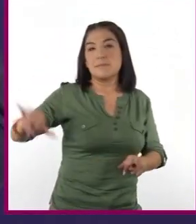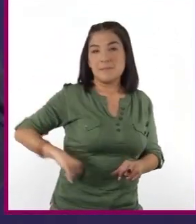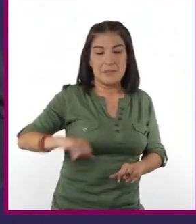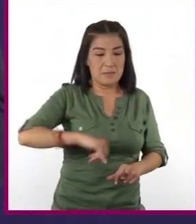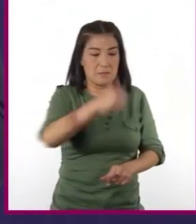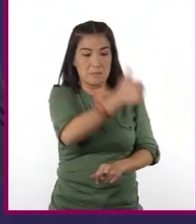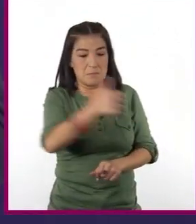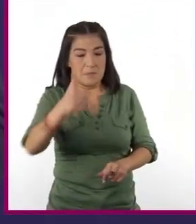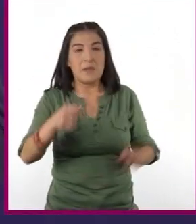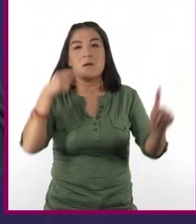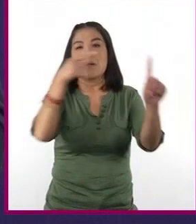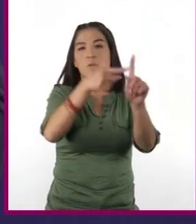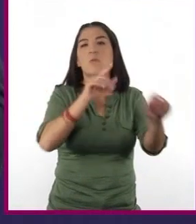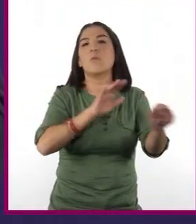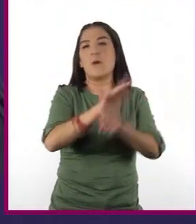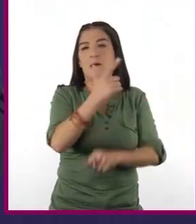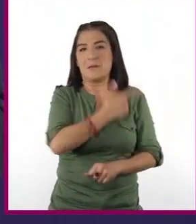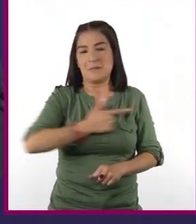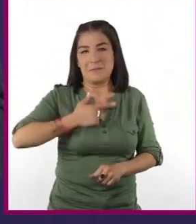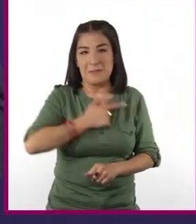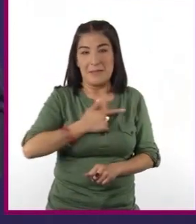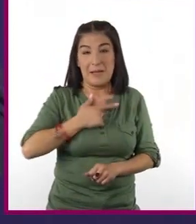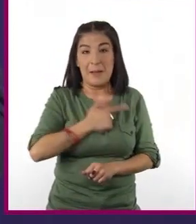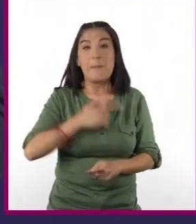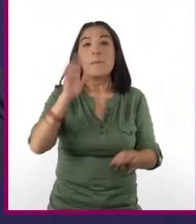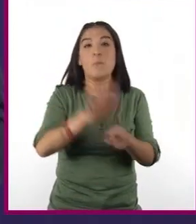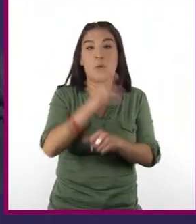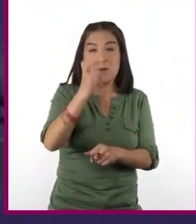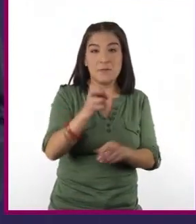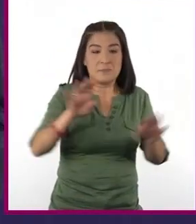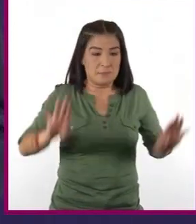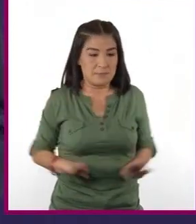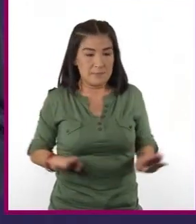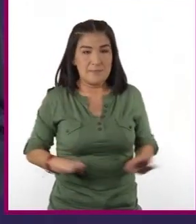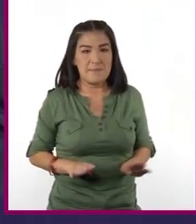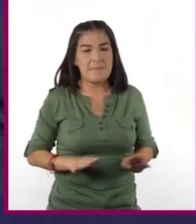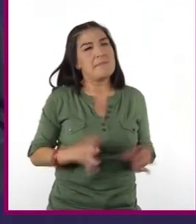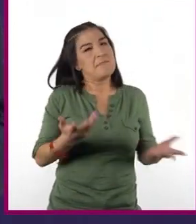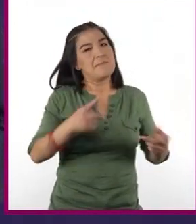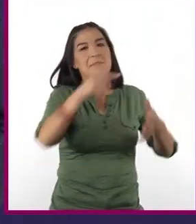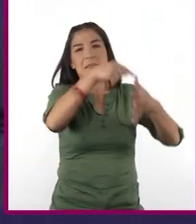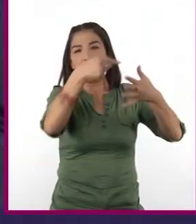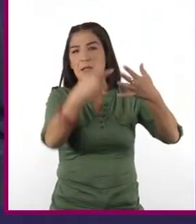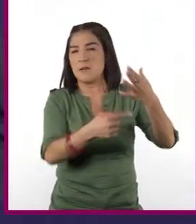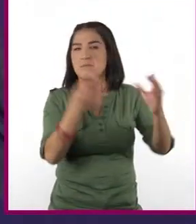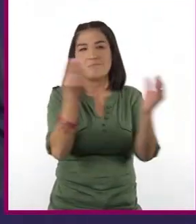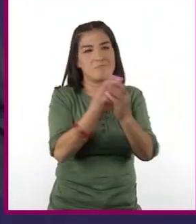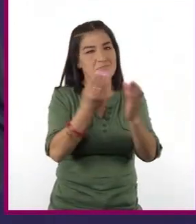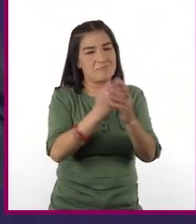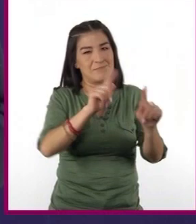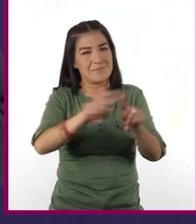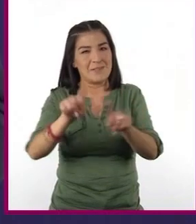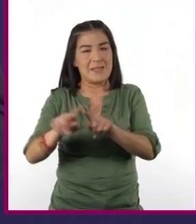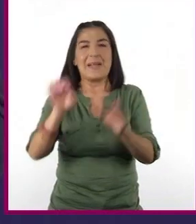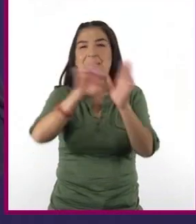y objetivos que se persigan, por lo que las categorías pueden ser diversas. Por ejemplo, si nuestro